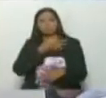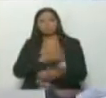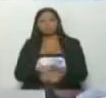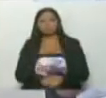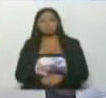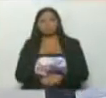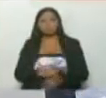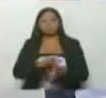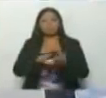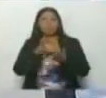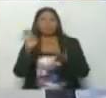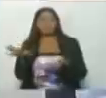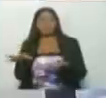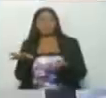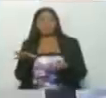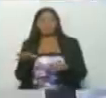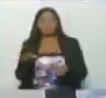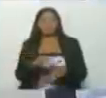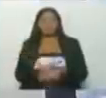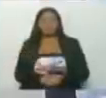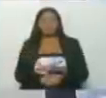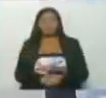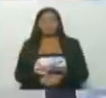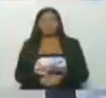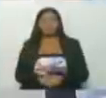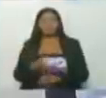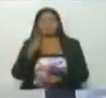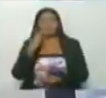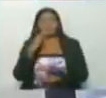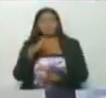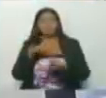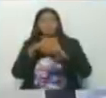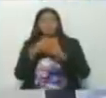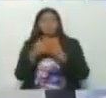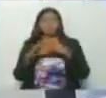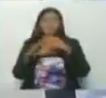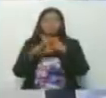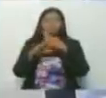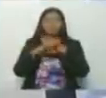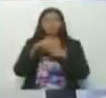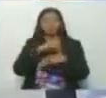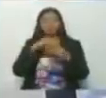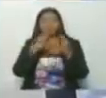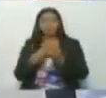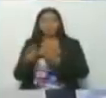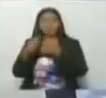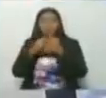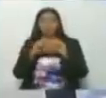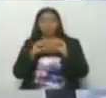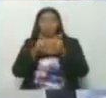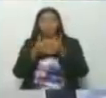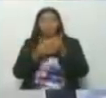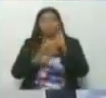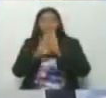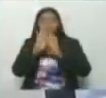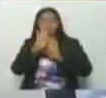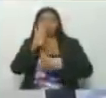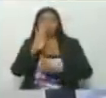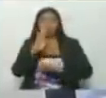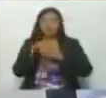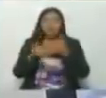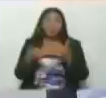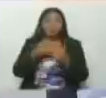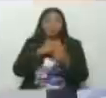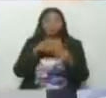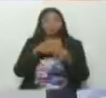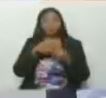deja de tener efecto incluso en condiciones de bloqueado la economía comienza a crecer y en esas condiciones